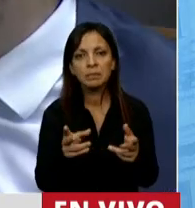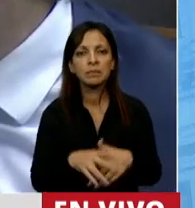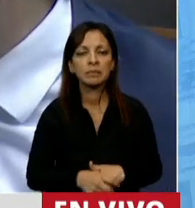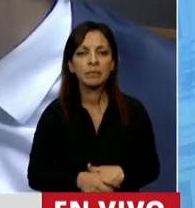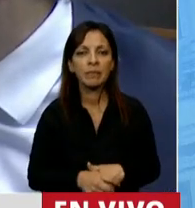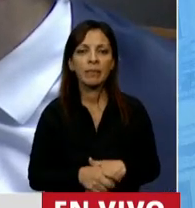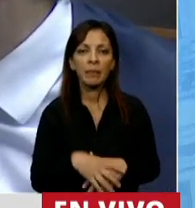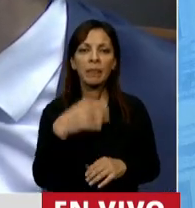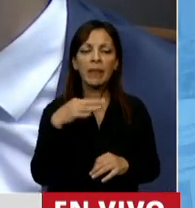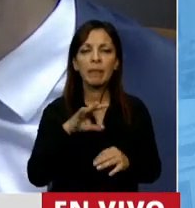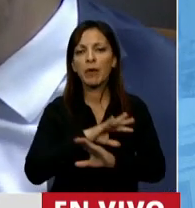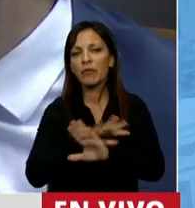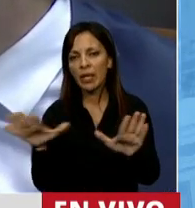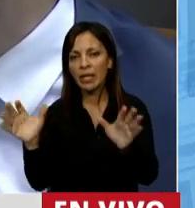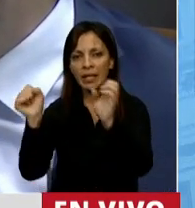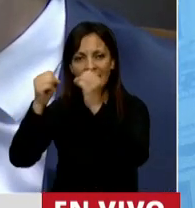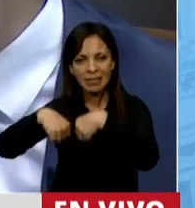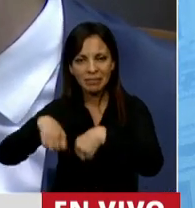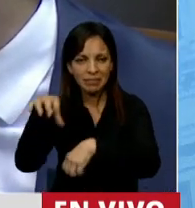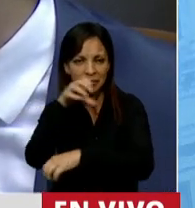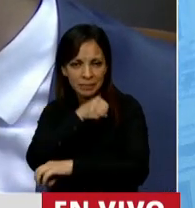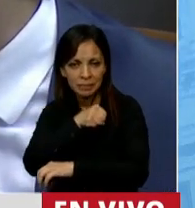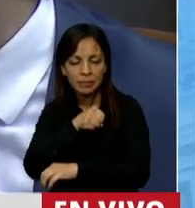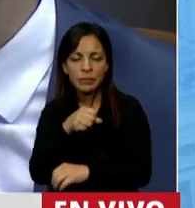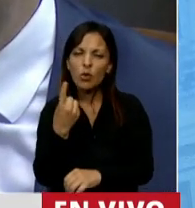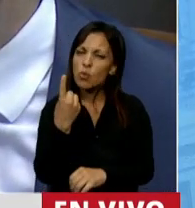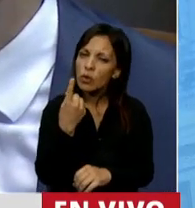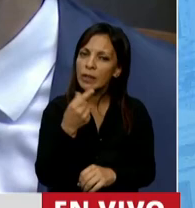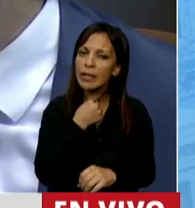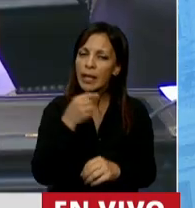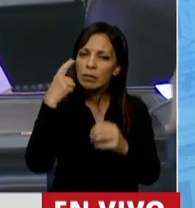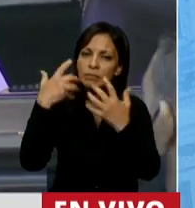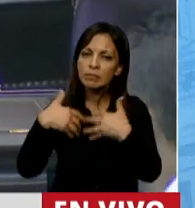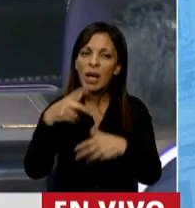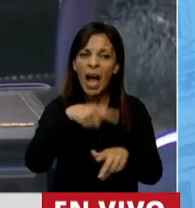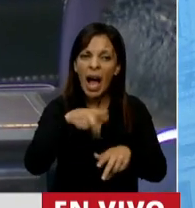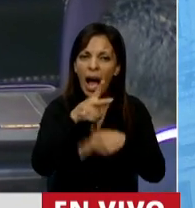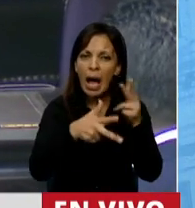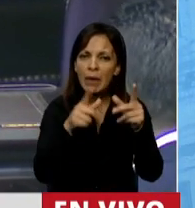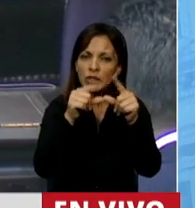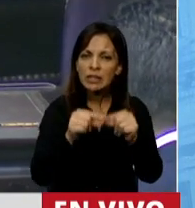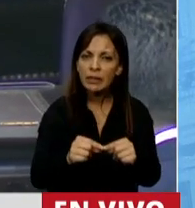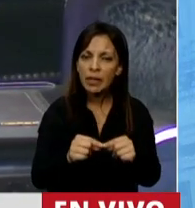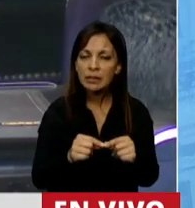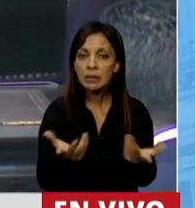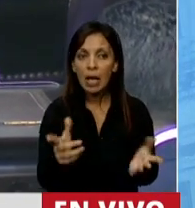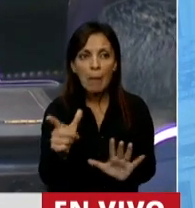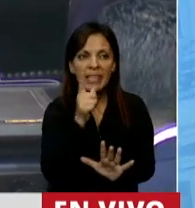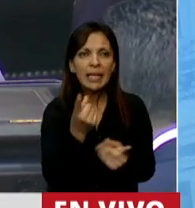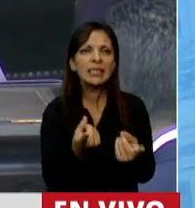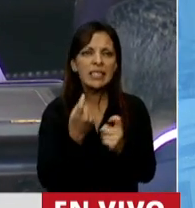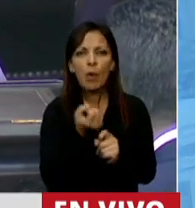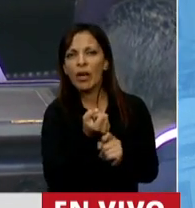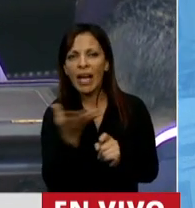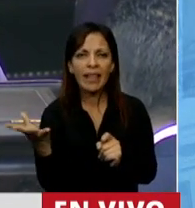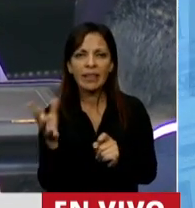terminar con la clandestinidad, pero hay una cosa que quiero reflexionar. Se habló de cifras. Pareciera que tuviéramos que cuantificar